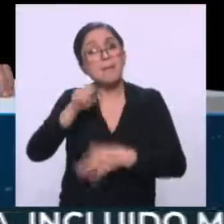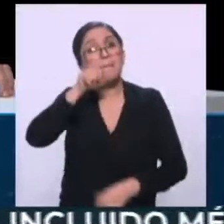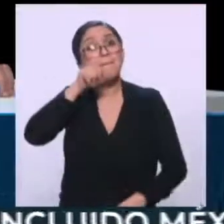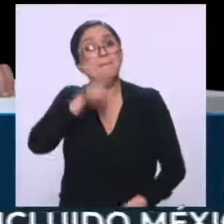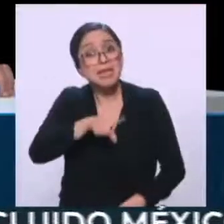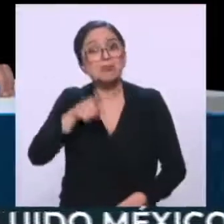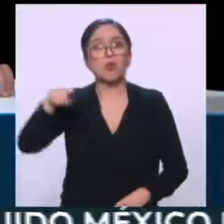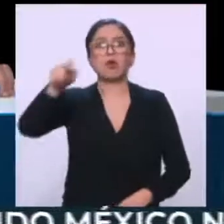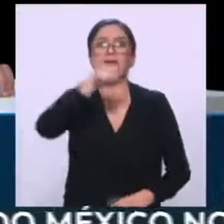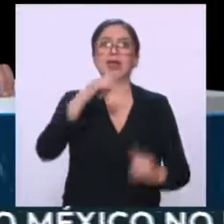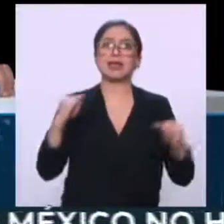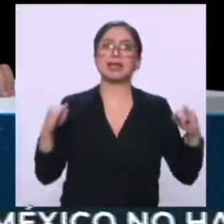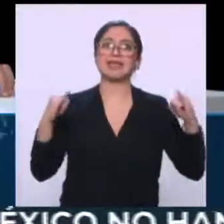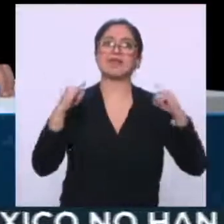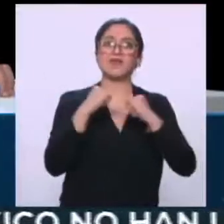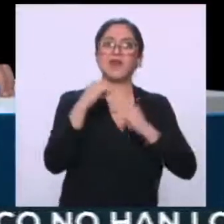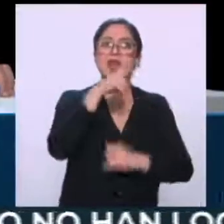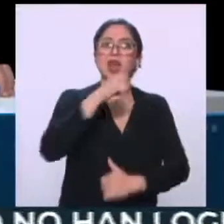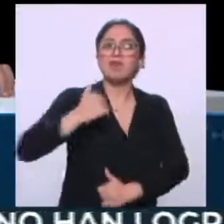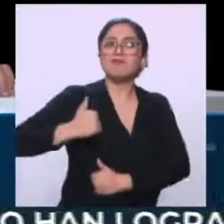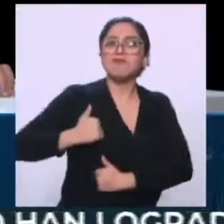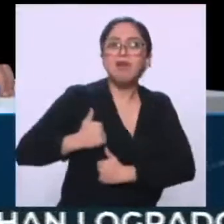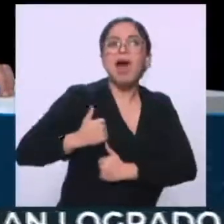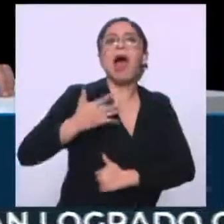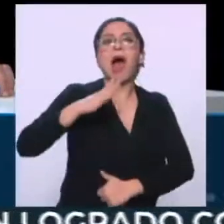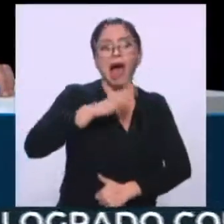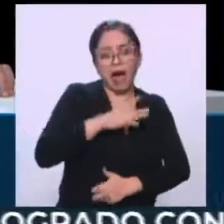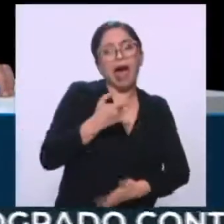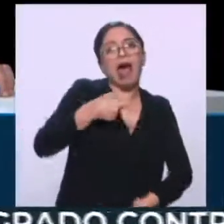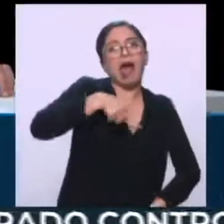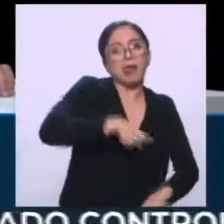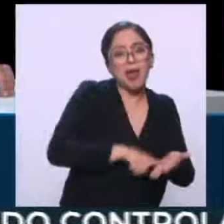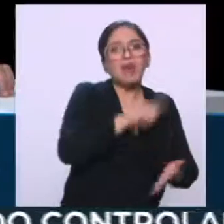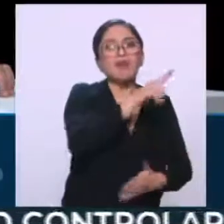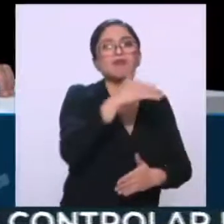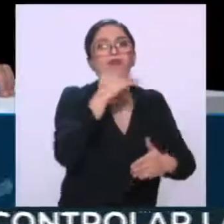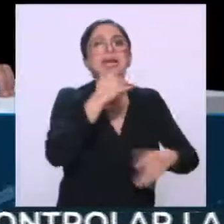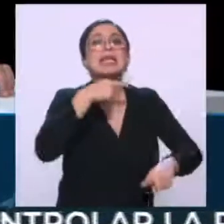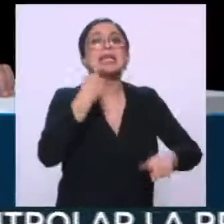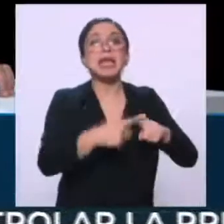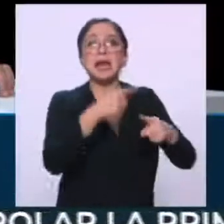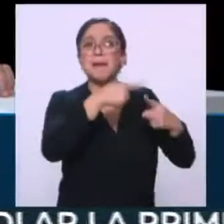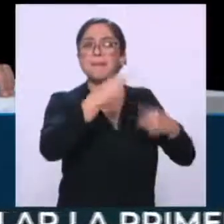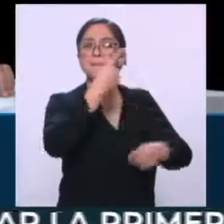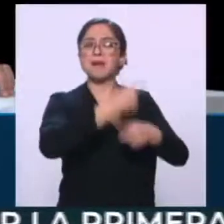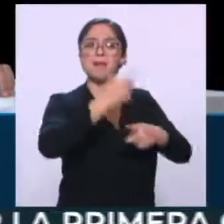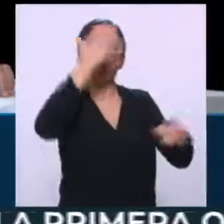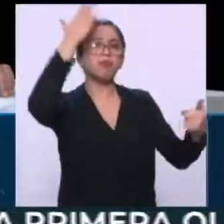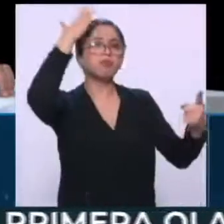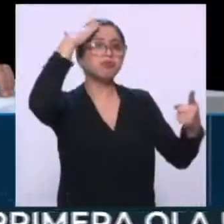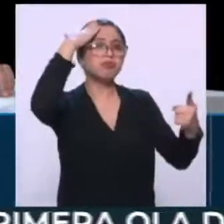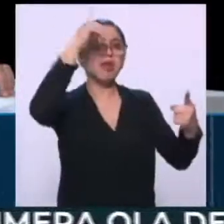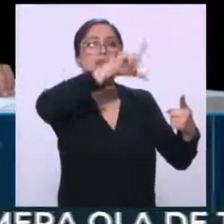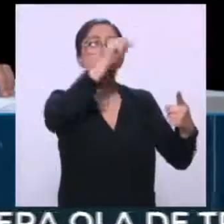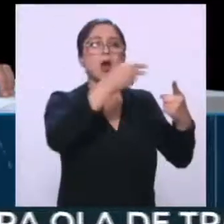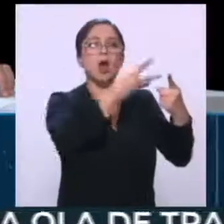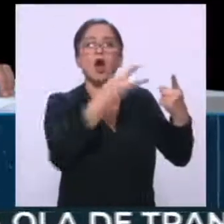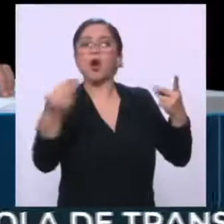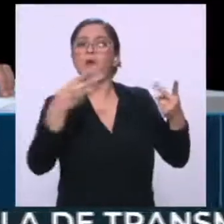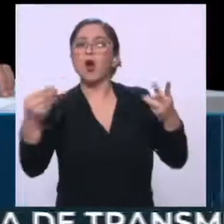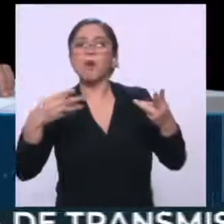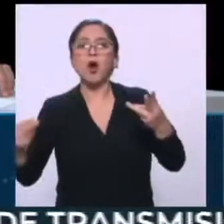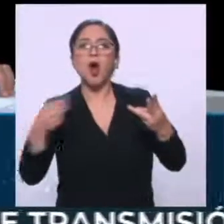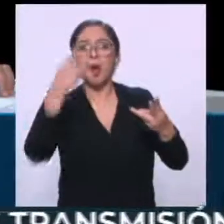del ejército fueron contaminadas desde el más alto nivel. Y entonces la pregunta sería, el